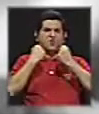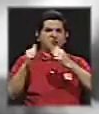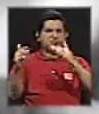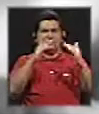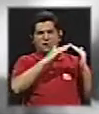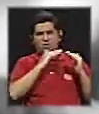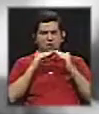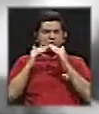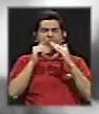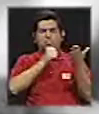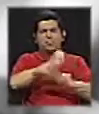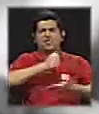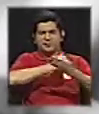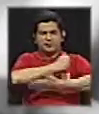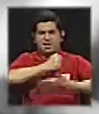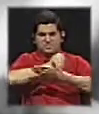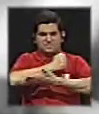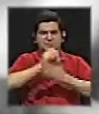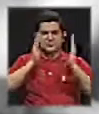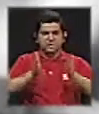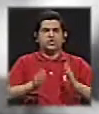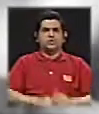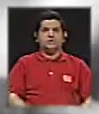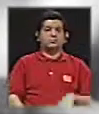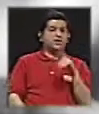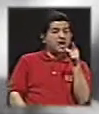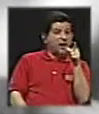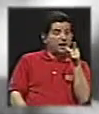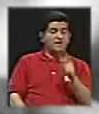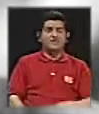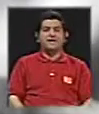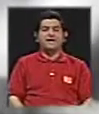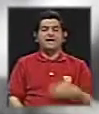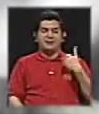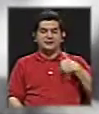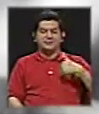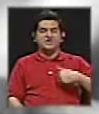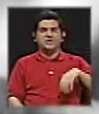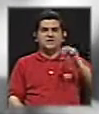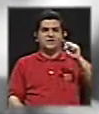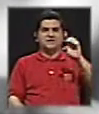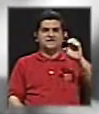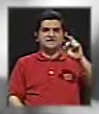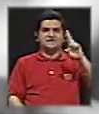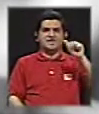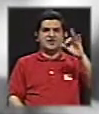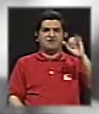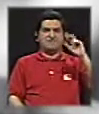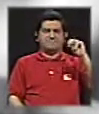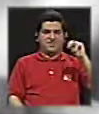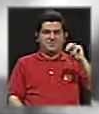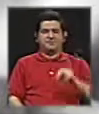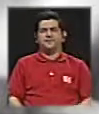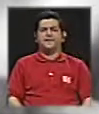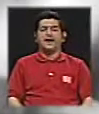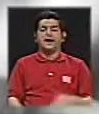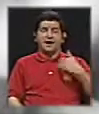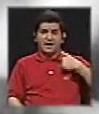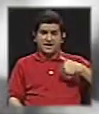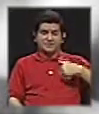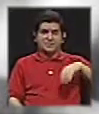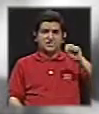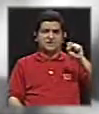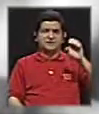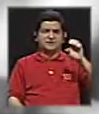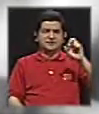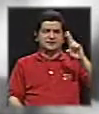comunidades campesinas. ¿Y él es don? Don Serafín. Don Serafín. Cuéntenos de Don Serafín. Don Serafín es un